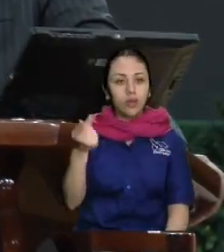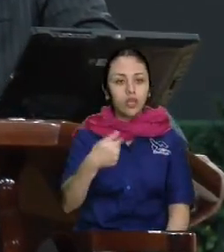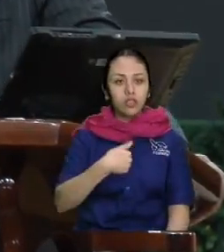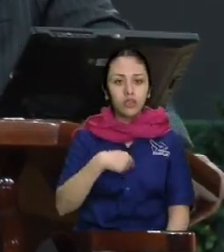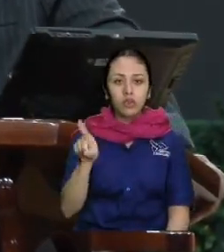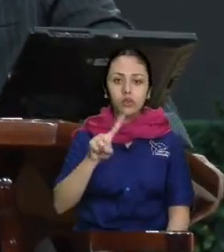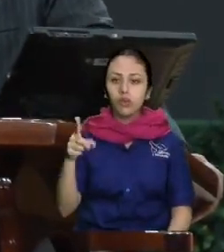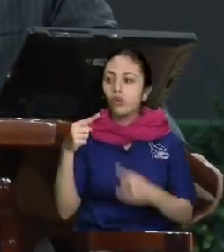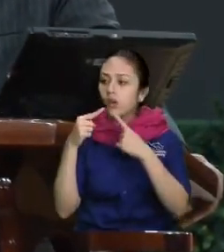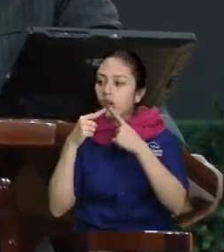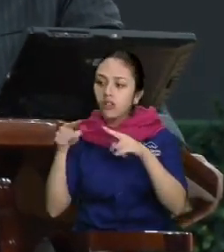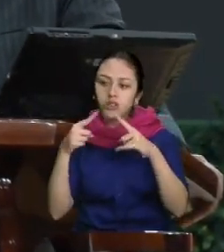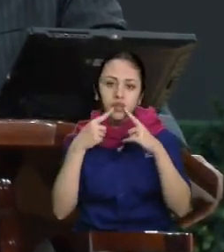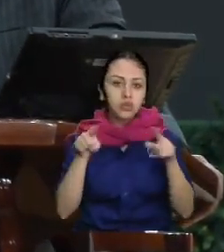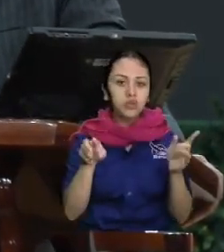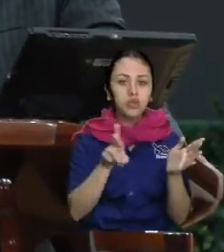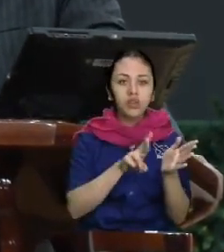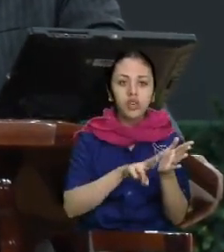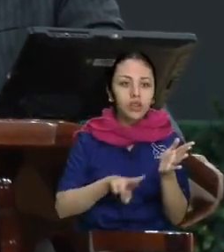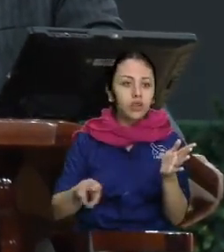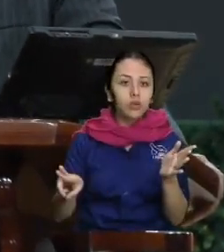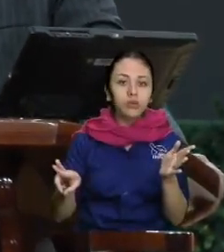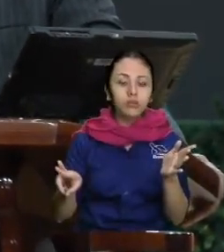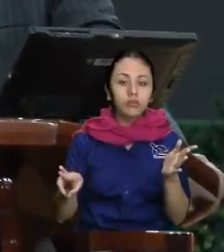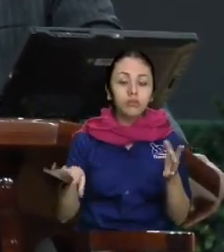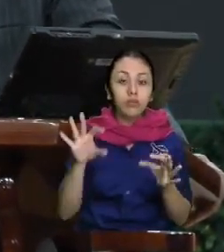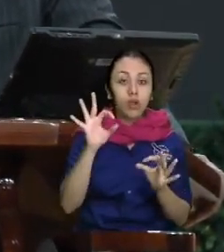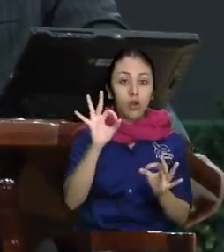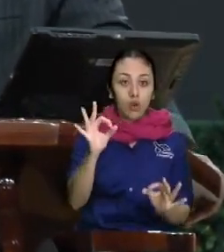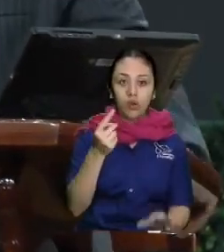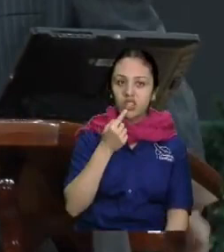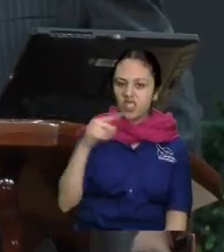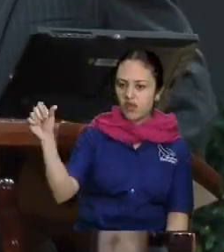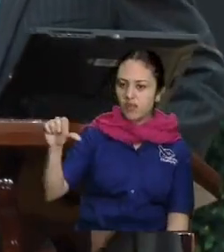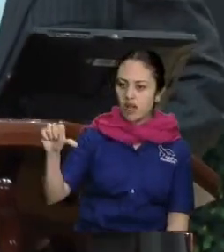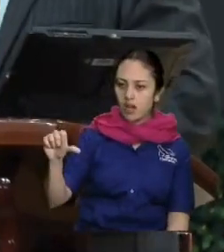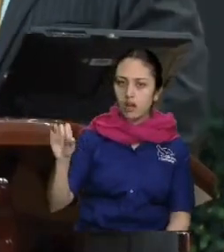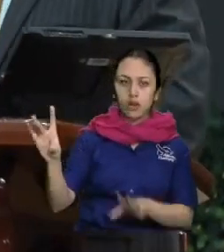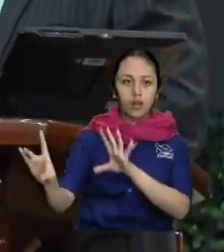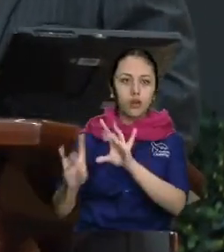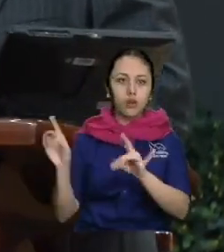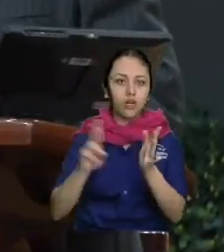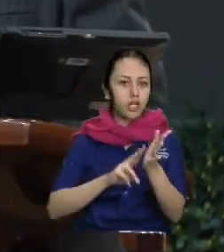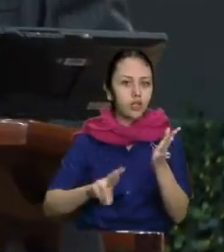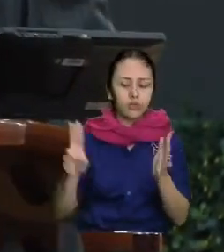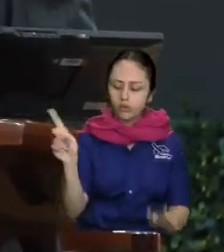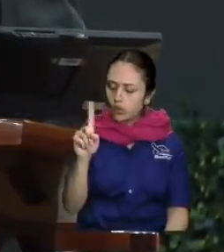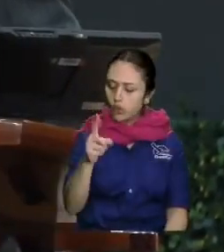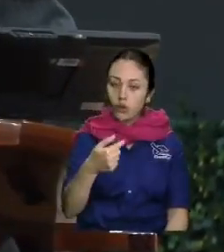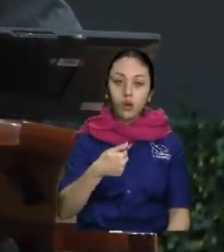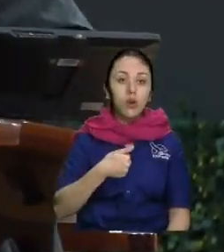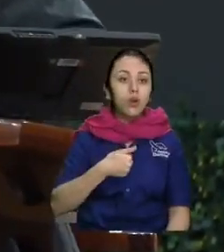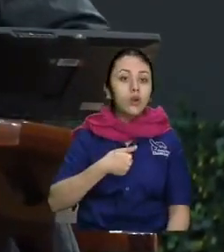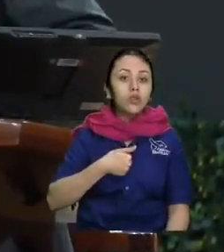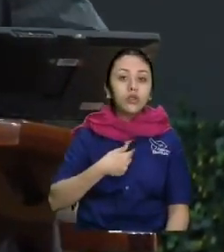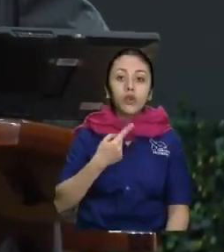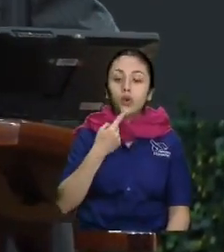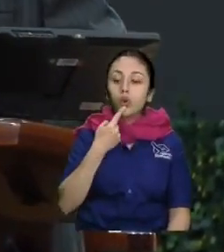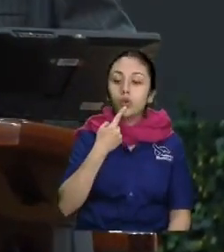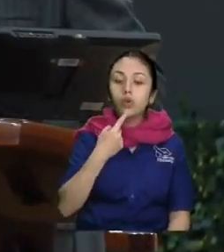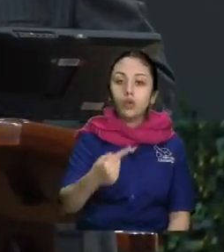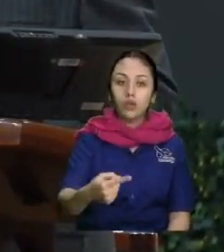proselitismo, ni estoy tratando de dañar a ninguna religión. Yo estoy exponiendo una gran